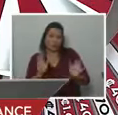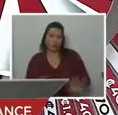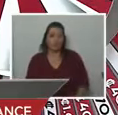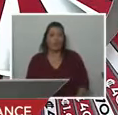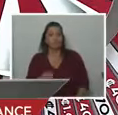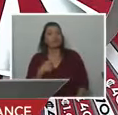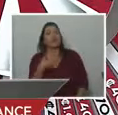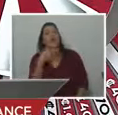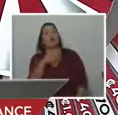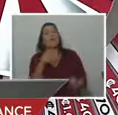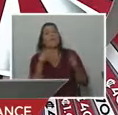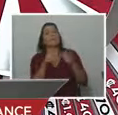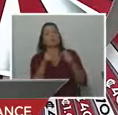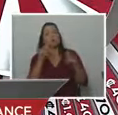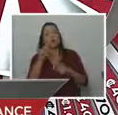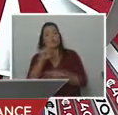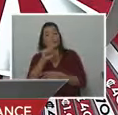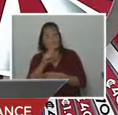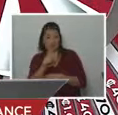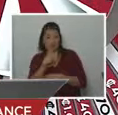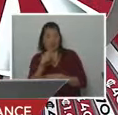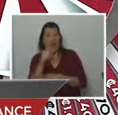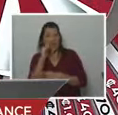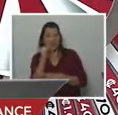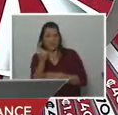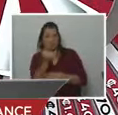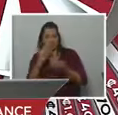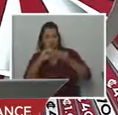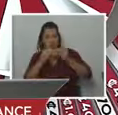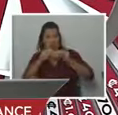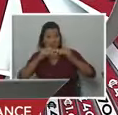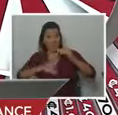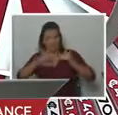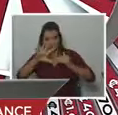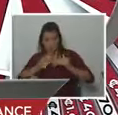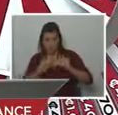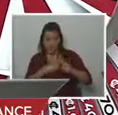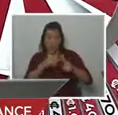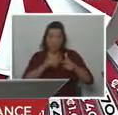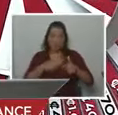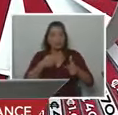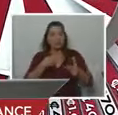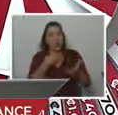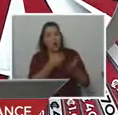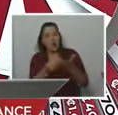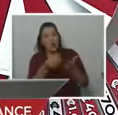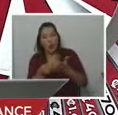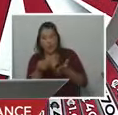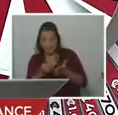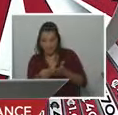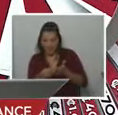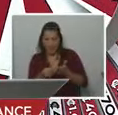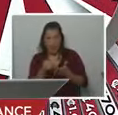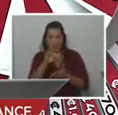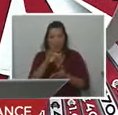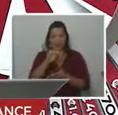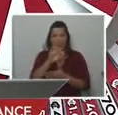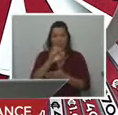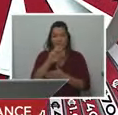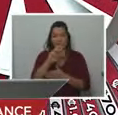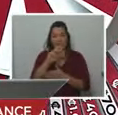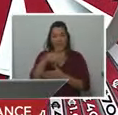un punto max y como eran los números bajos, yo le apunté a unos numeritos en los tiempos, en un punto max de números